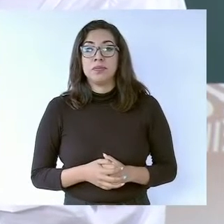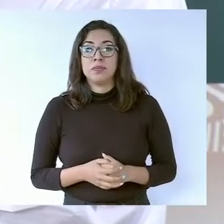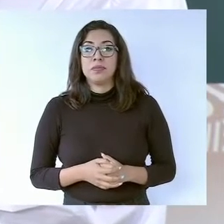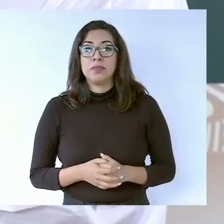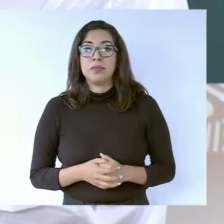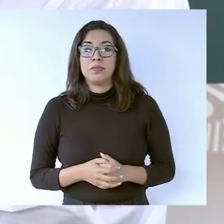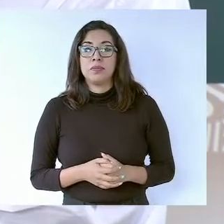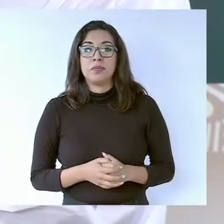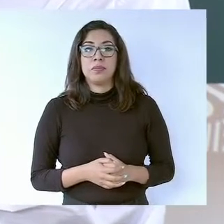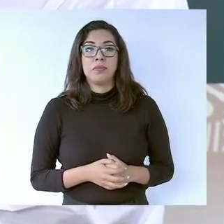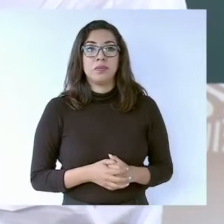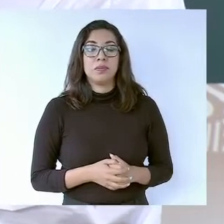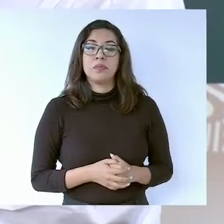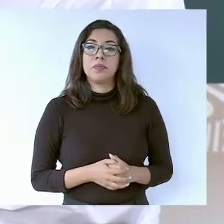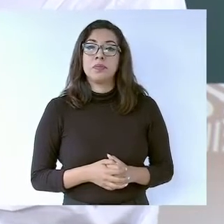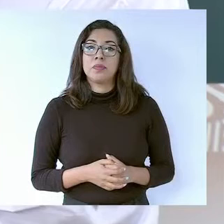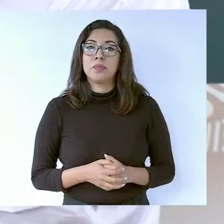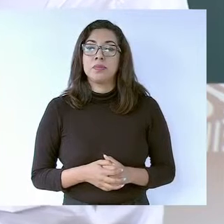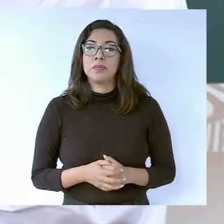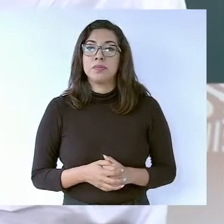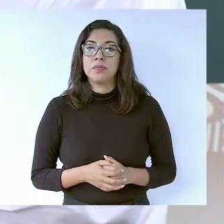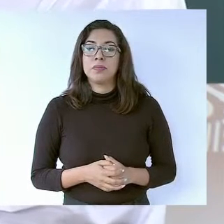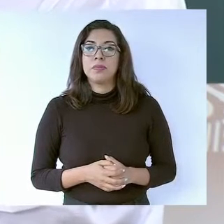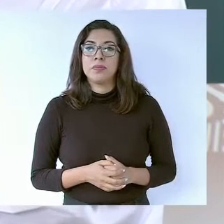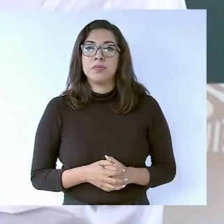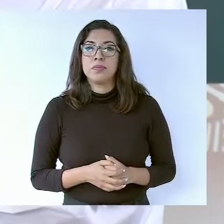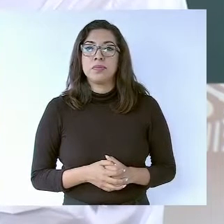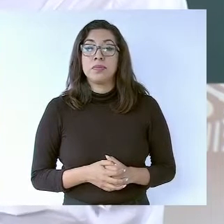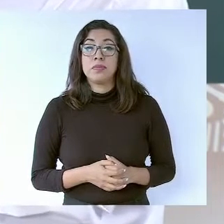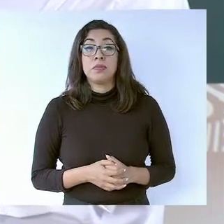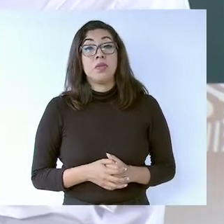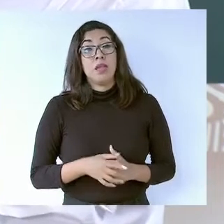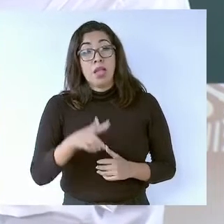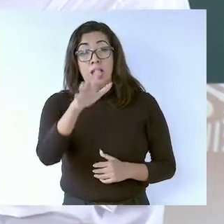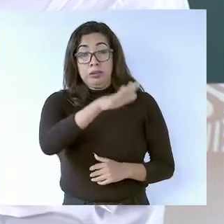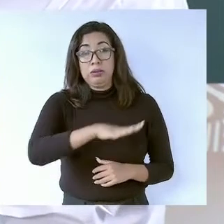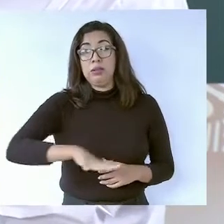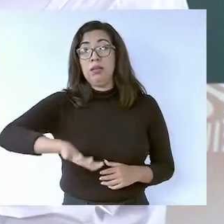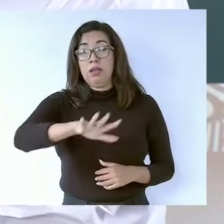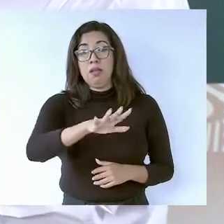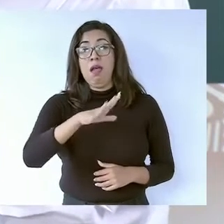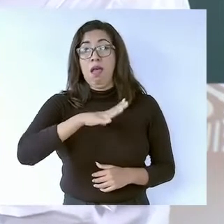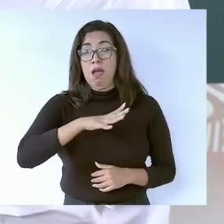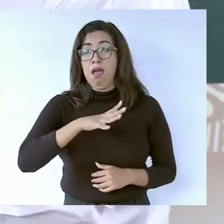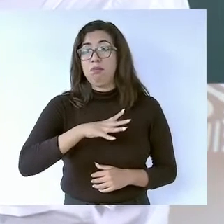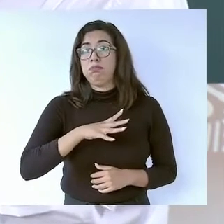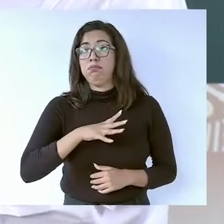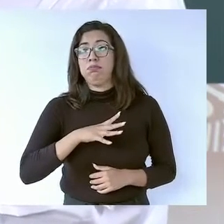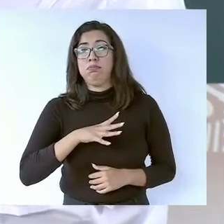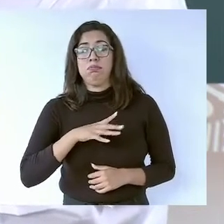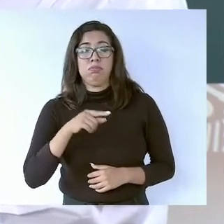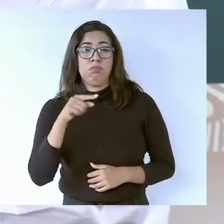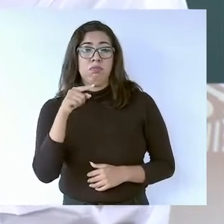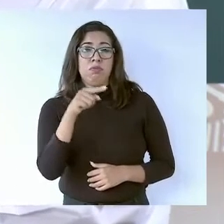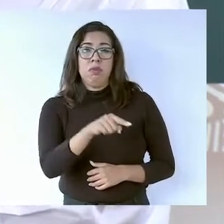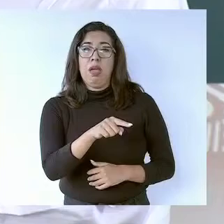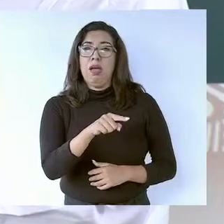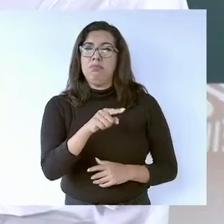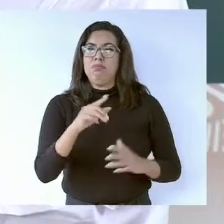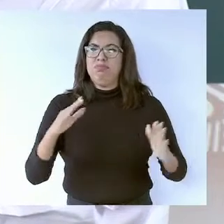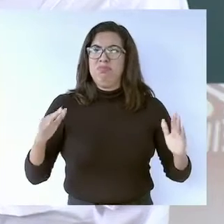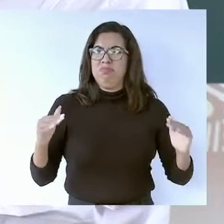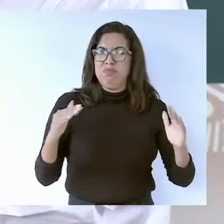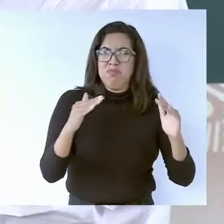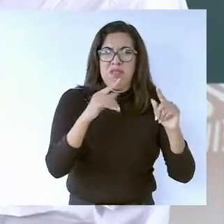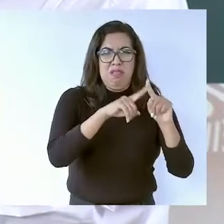que resguardan un enorme patrimonio cultural y natural. Por ello, el